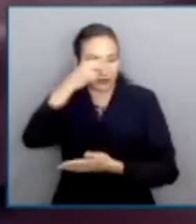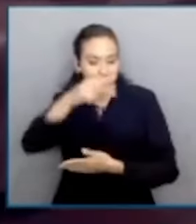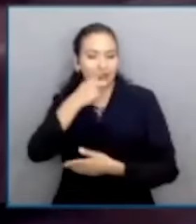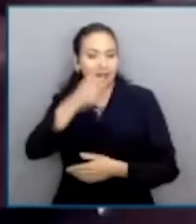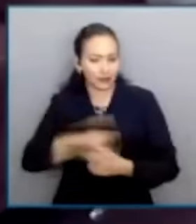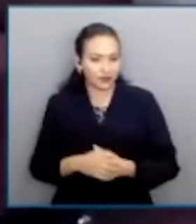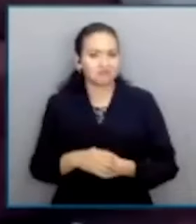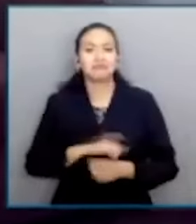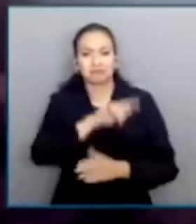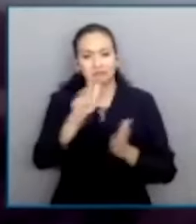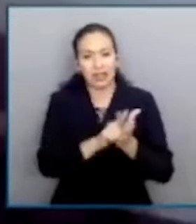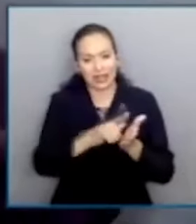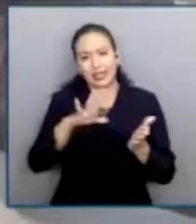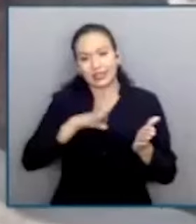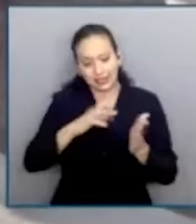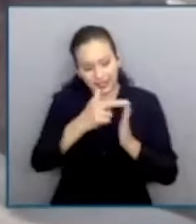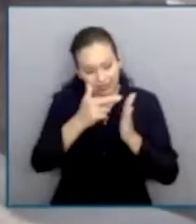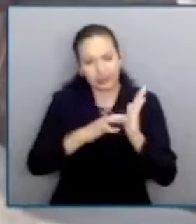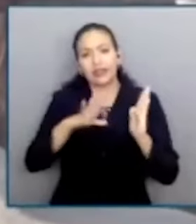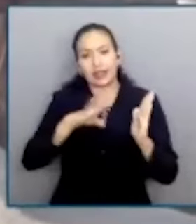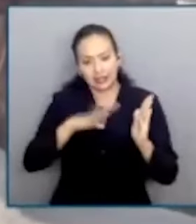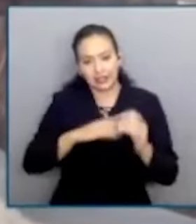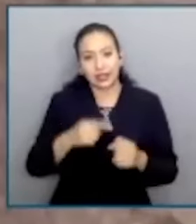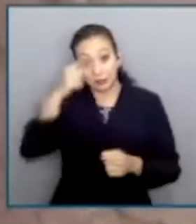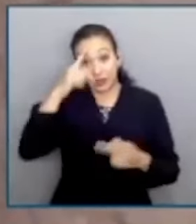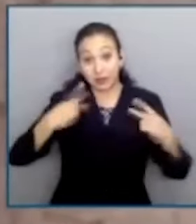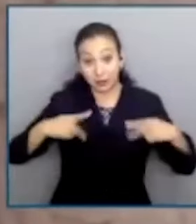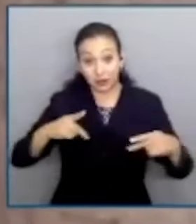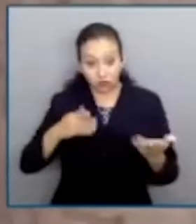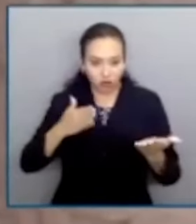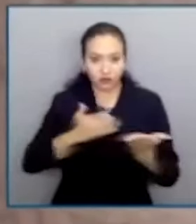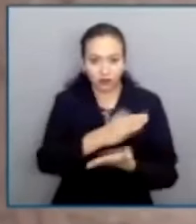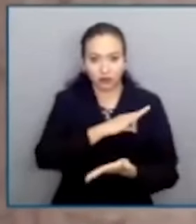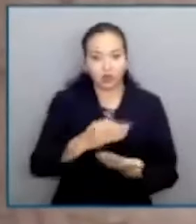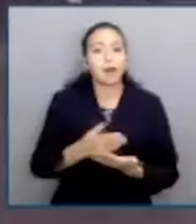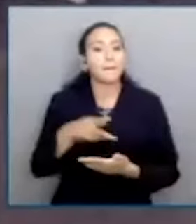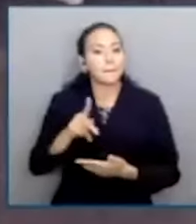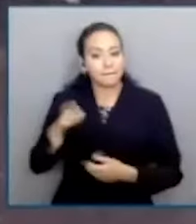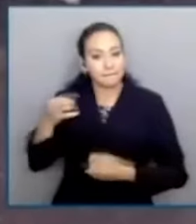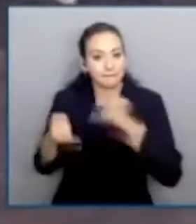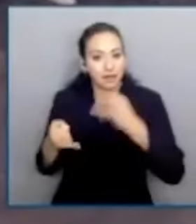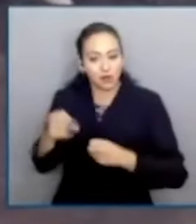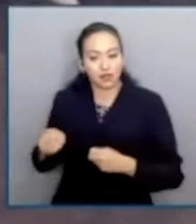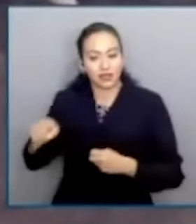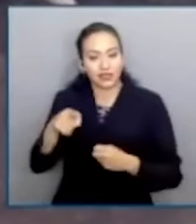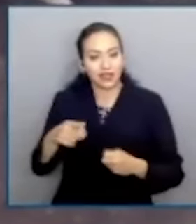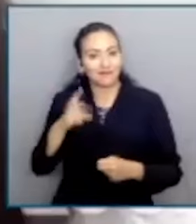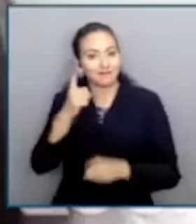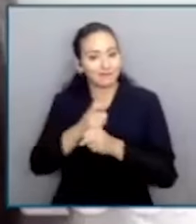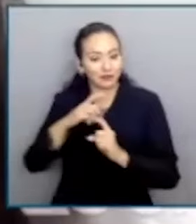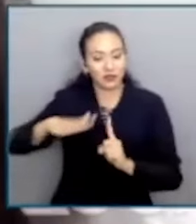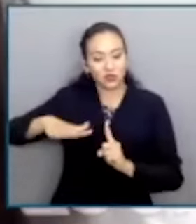y los reglamentos estipulan las condiciones de acceso la o el juzgador debe tomar en cuenta el contexto en el que se encuentra la